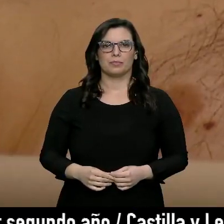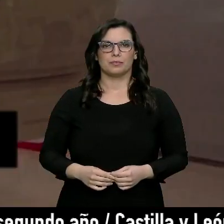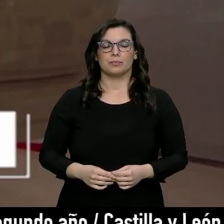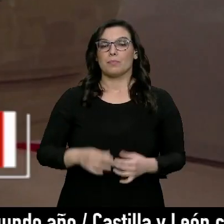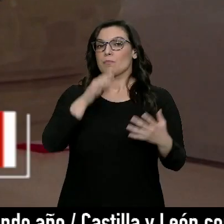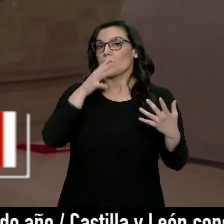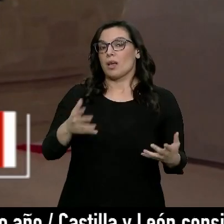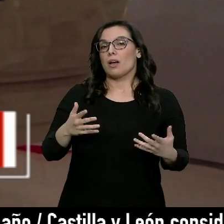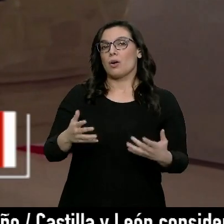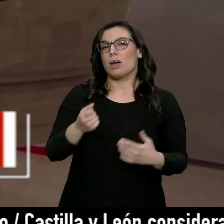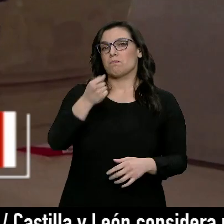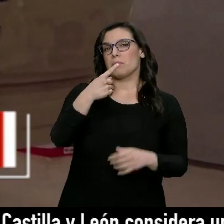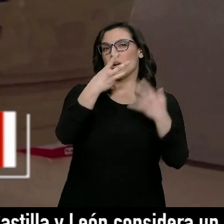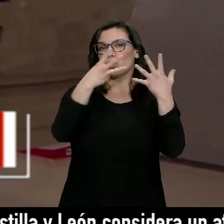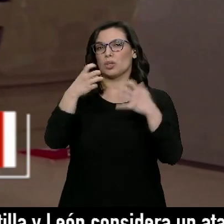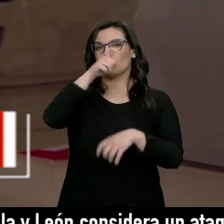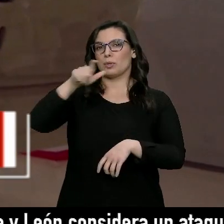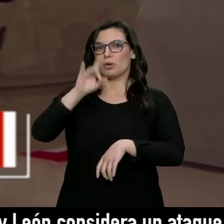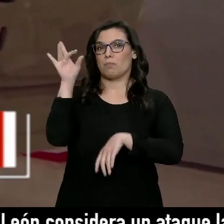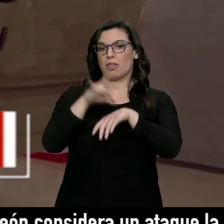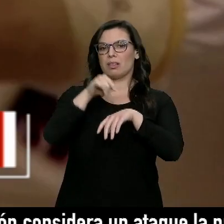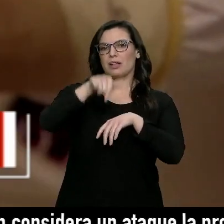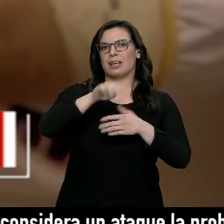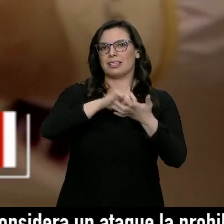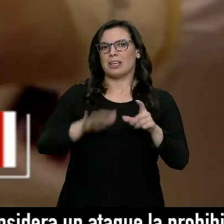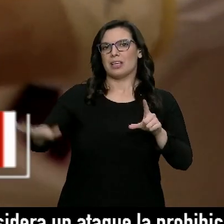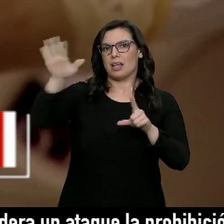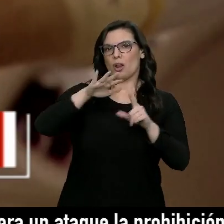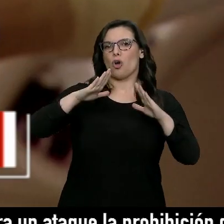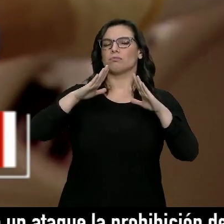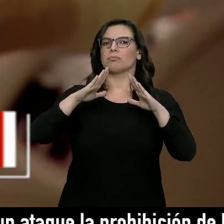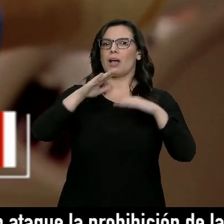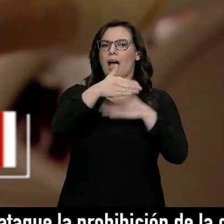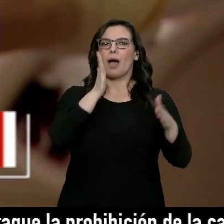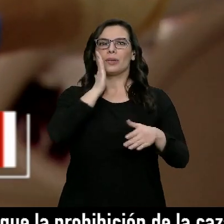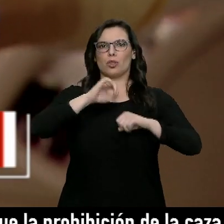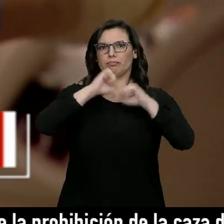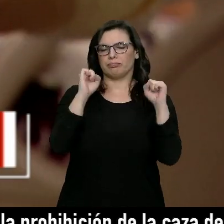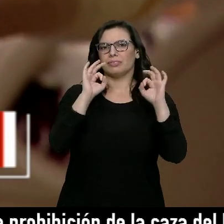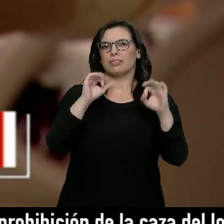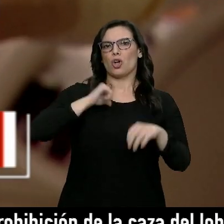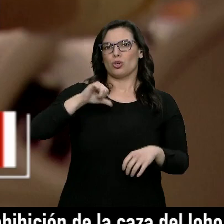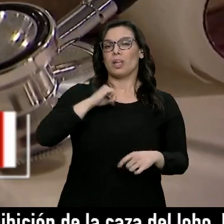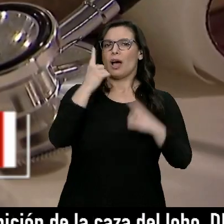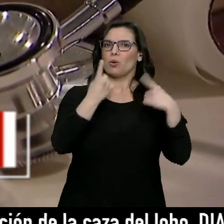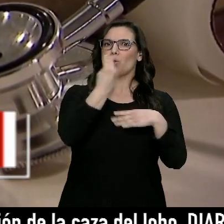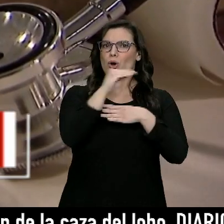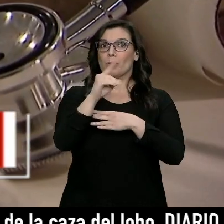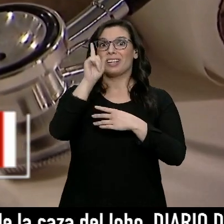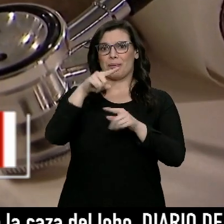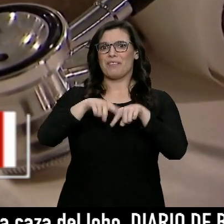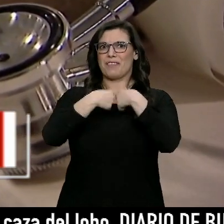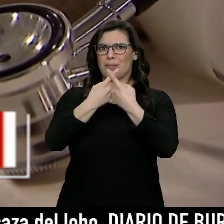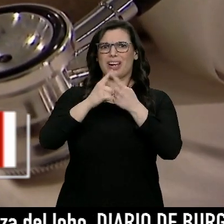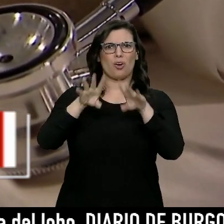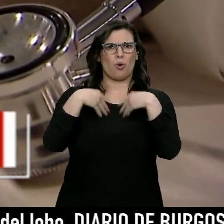Ahora mismo hay unos 1.800 pacientes en Castilla y León ingresados en una planta COVID, algunos jóvenes e incluso familias